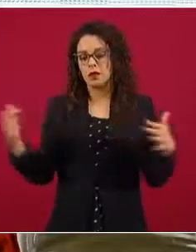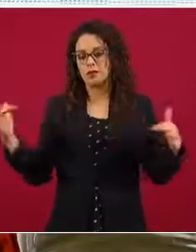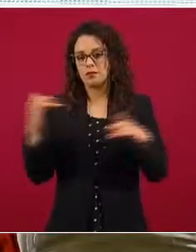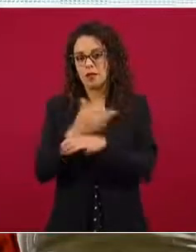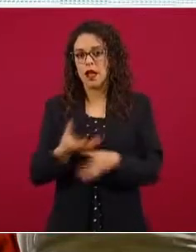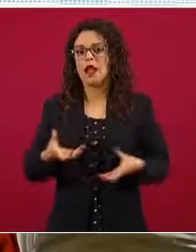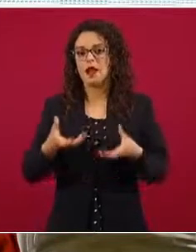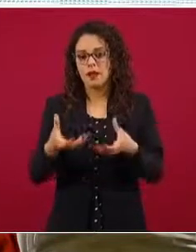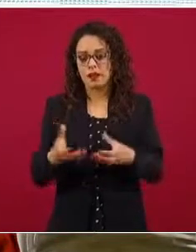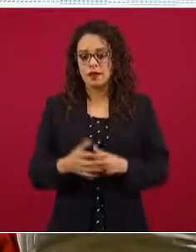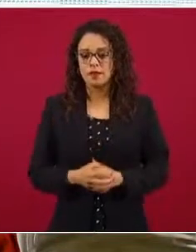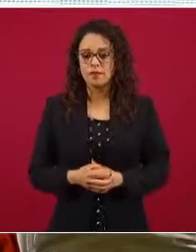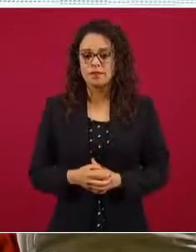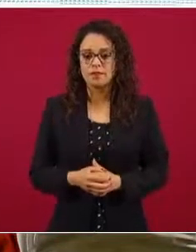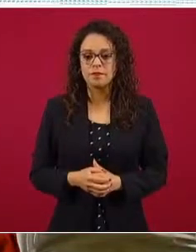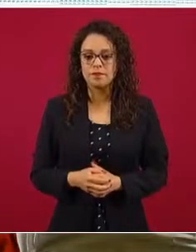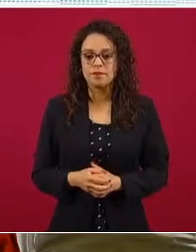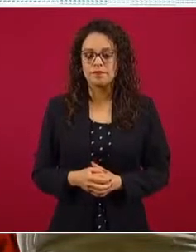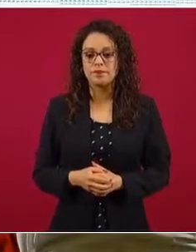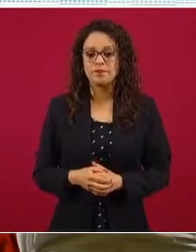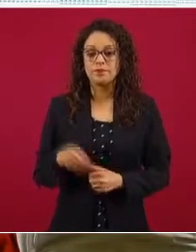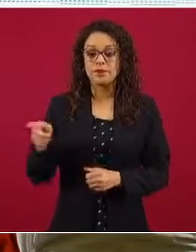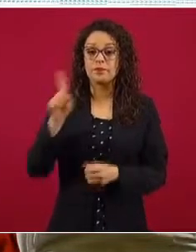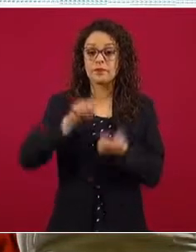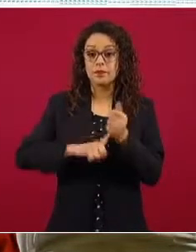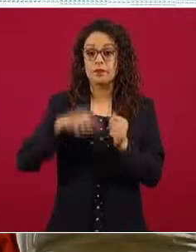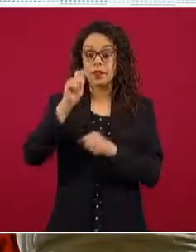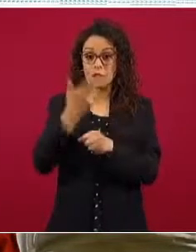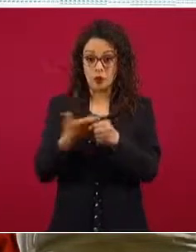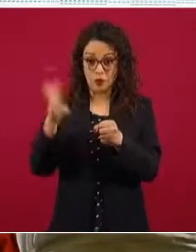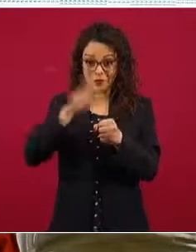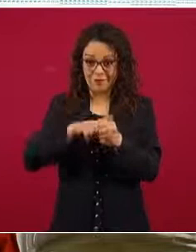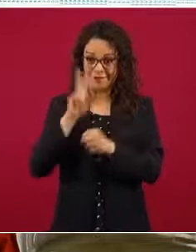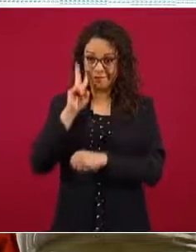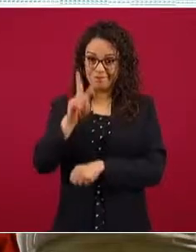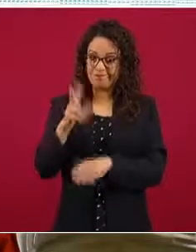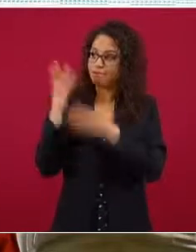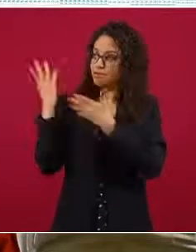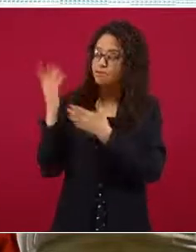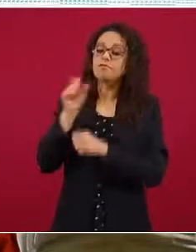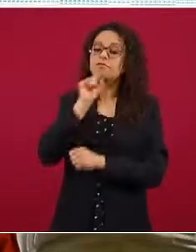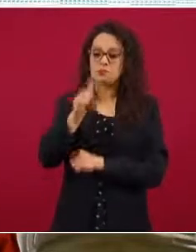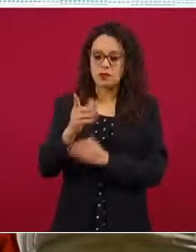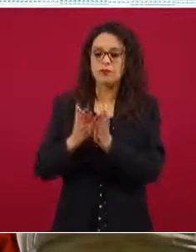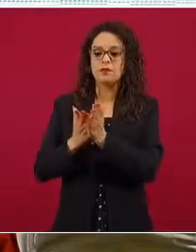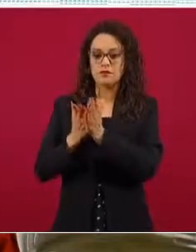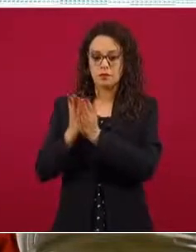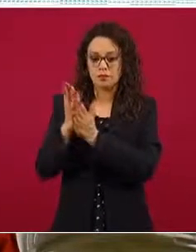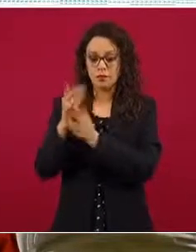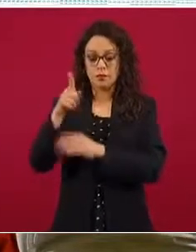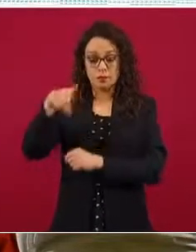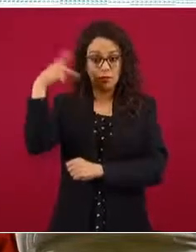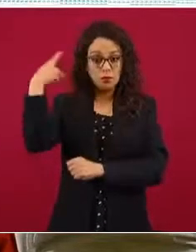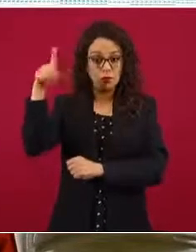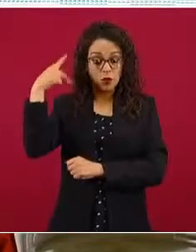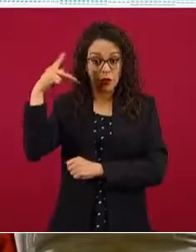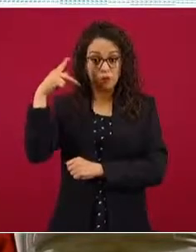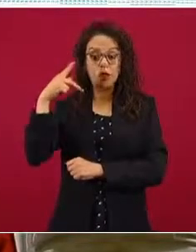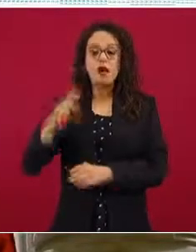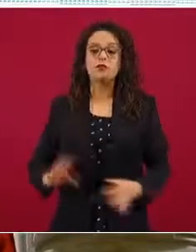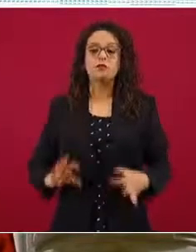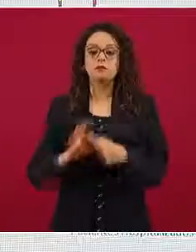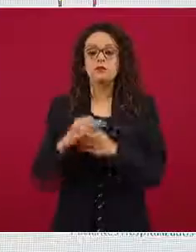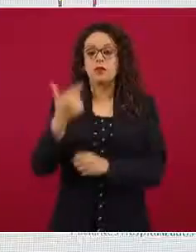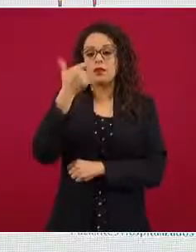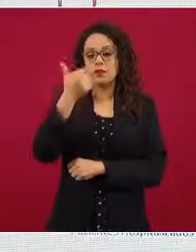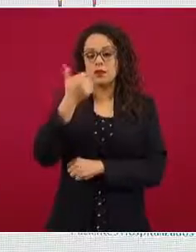siguiente, vemos que la trayectoria de ocupación hospitalaria también va en incremento. Puebla es uno de los 7 estados de la